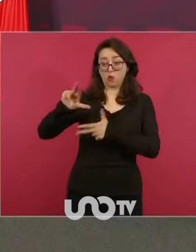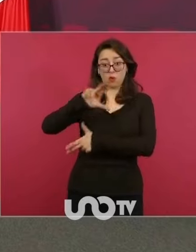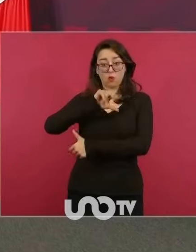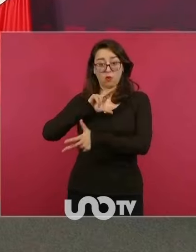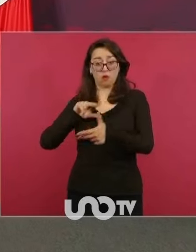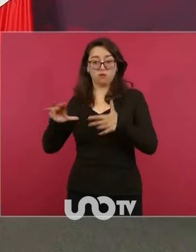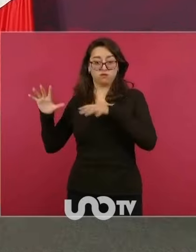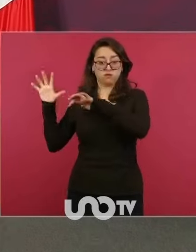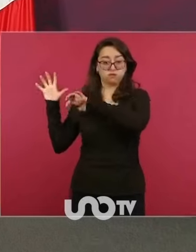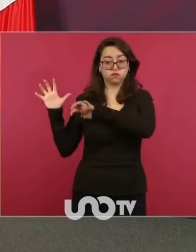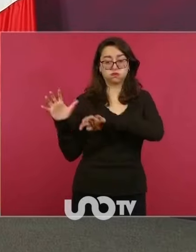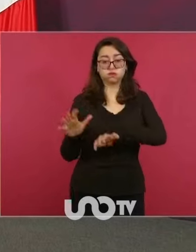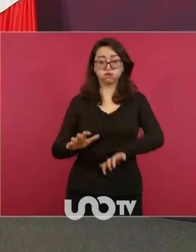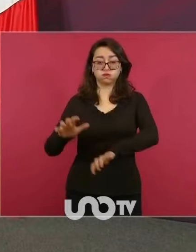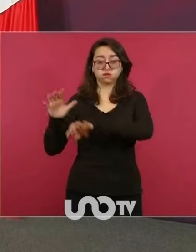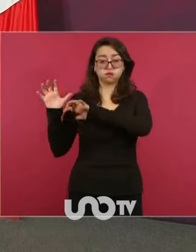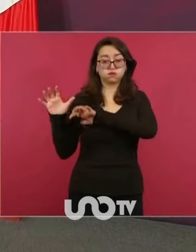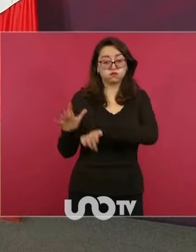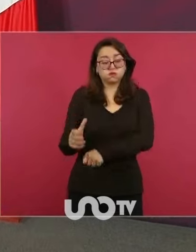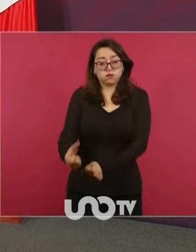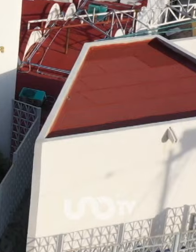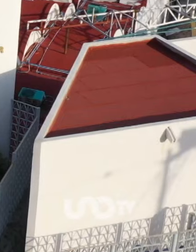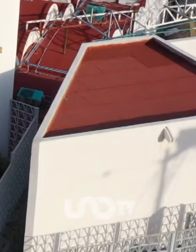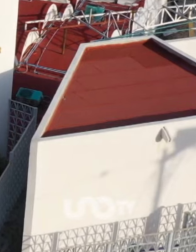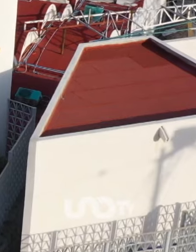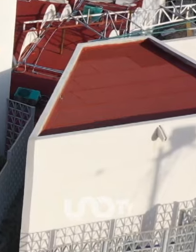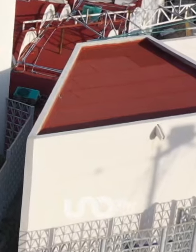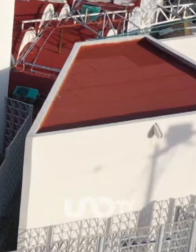la Costa Grande, en Acapulco.